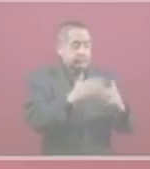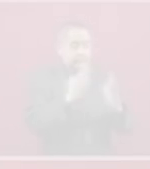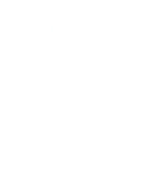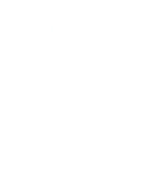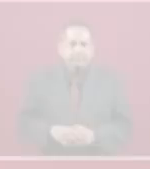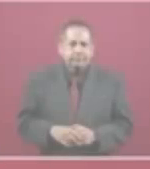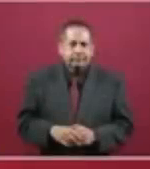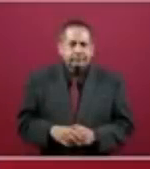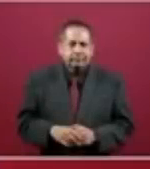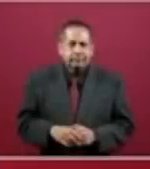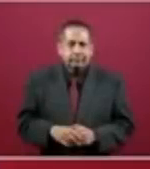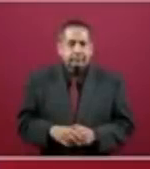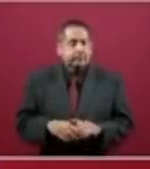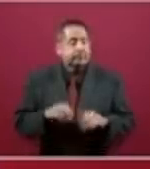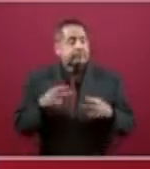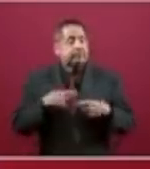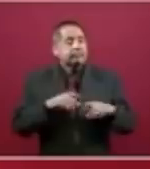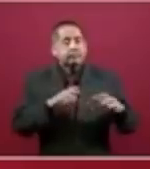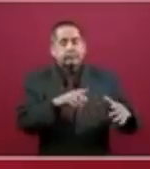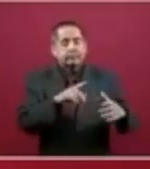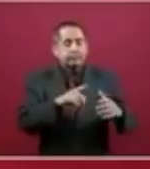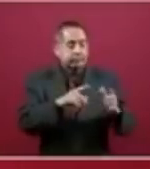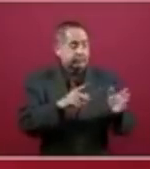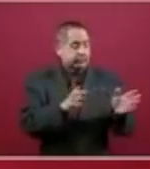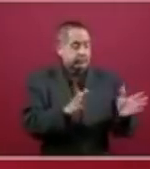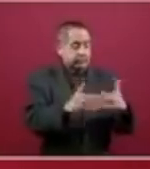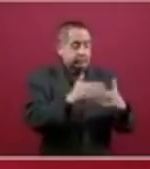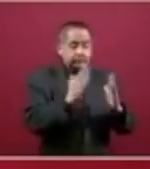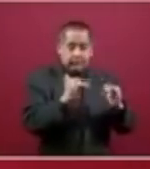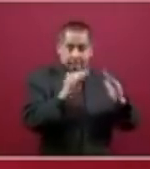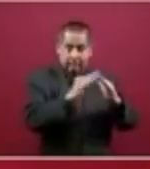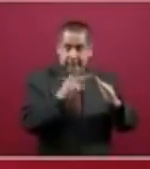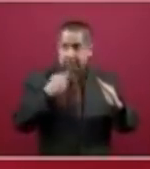función social. En el caso de los refugios,